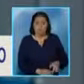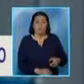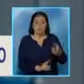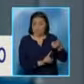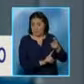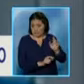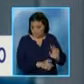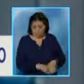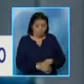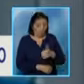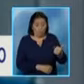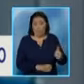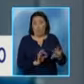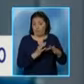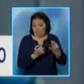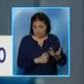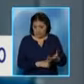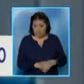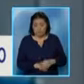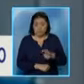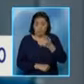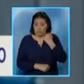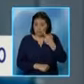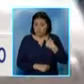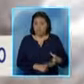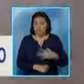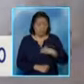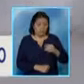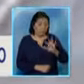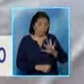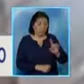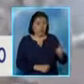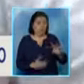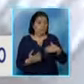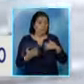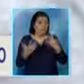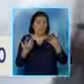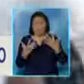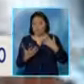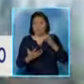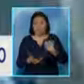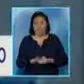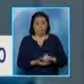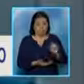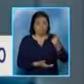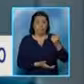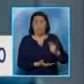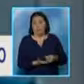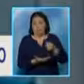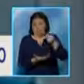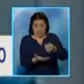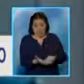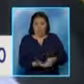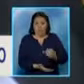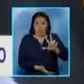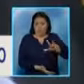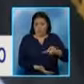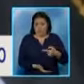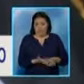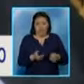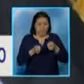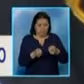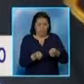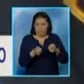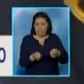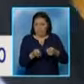vida y contra la de su familia. El hombre, de 51 años, en su desesperación, hizo una primera entrega de 3 mil soles. Ante la